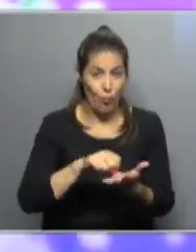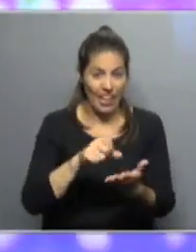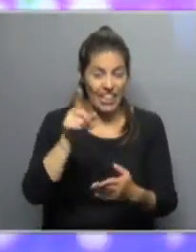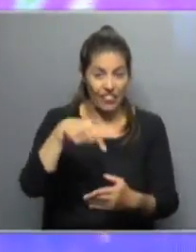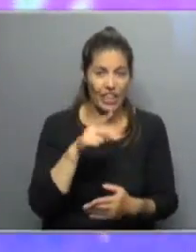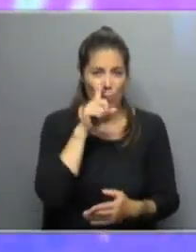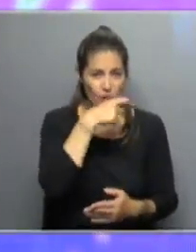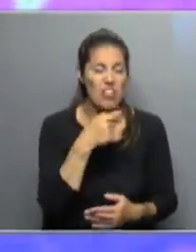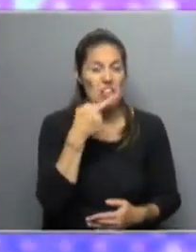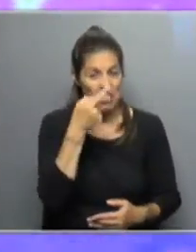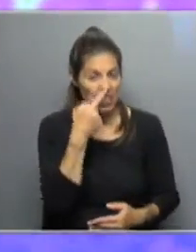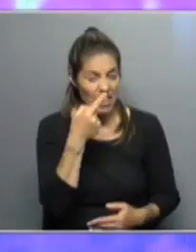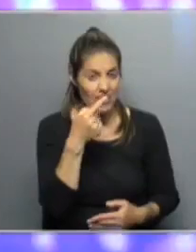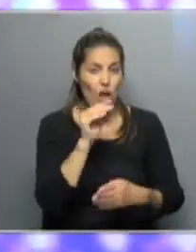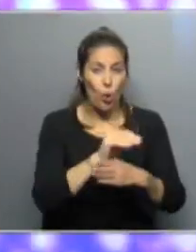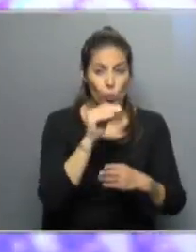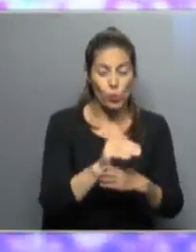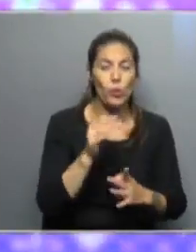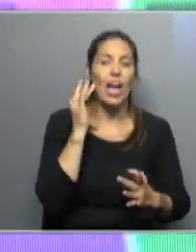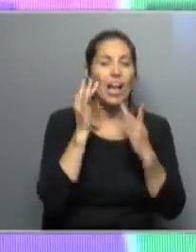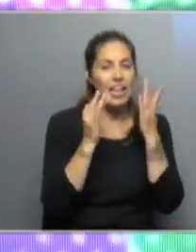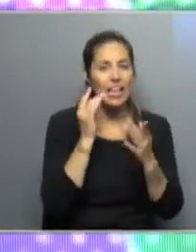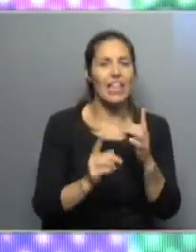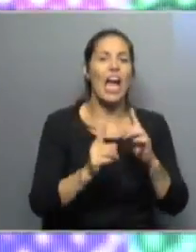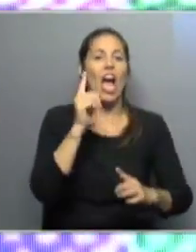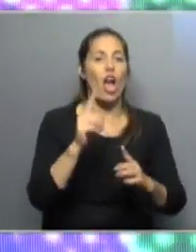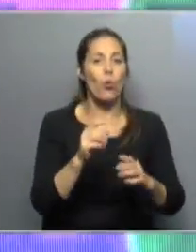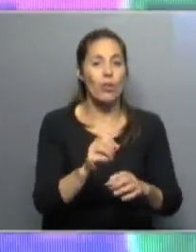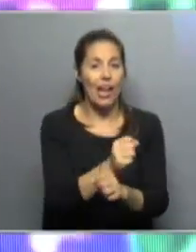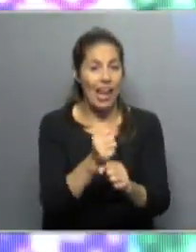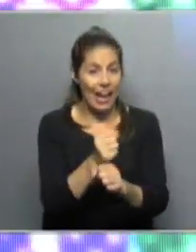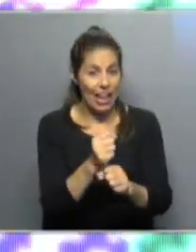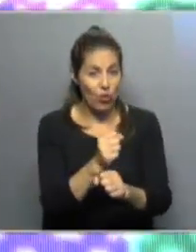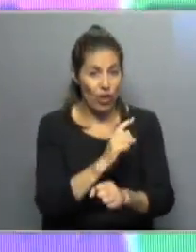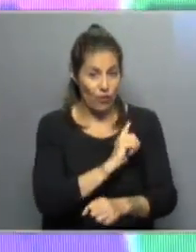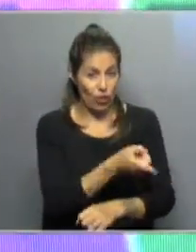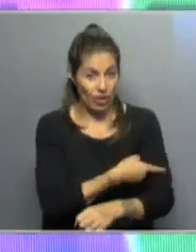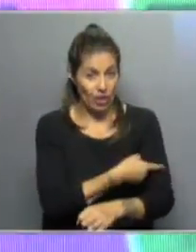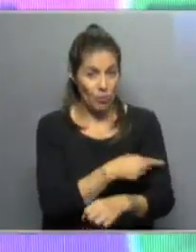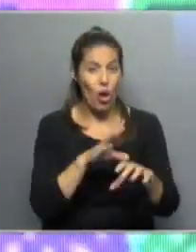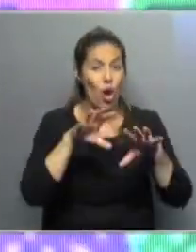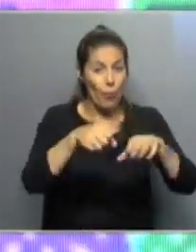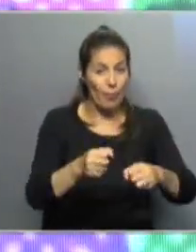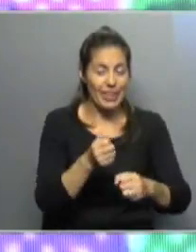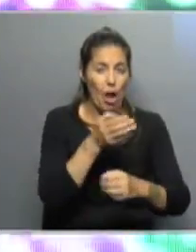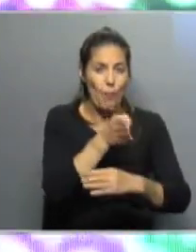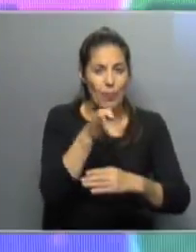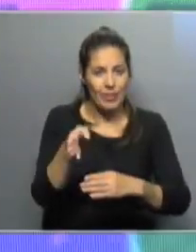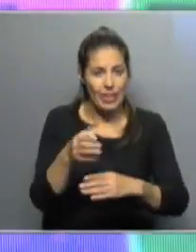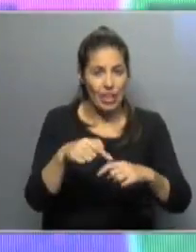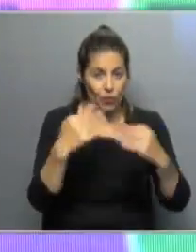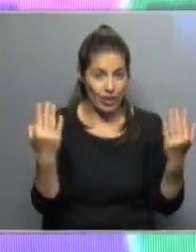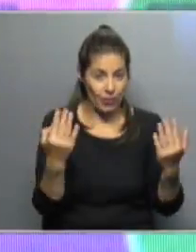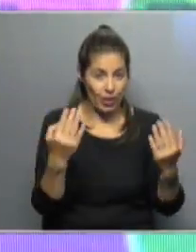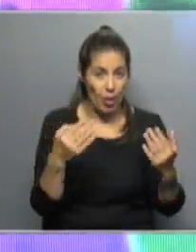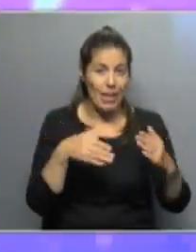Me interesa el arte, me interesa la cultura. Algunas de las obras ganadoras de fortalecimiento quedan comprometidas para participar en este festival para que la